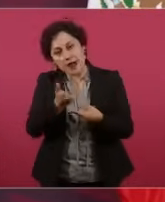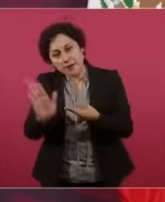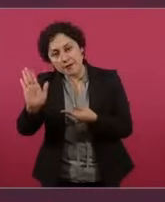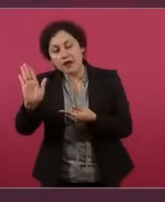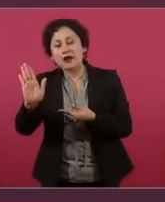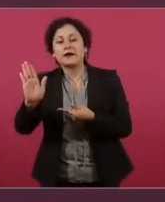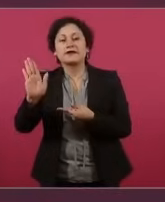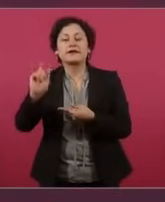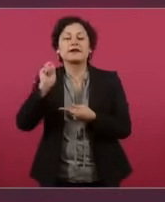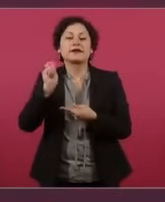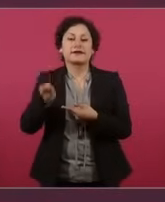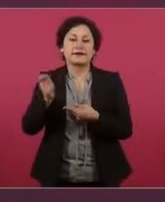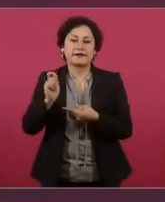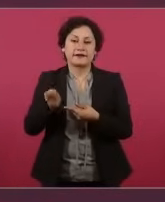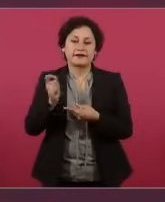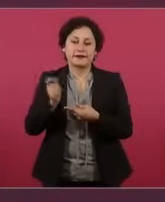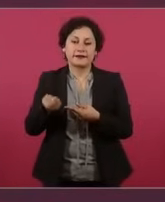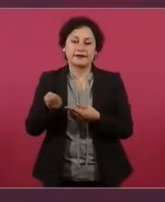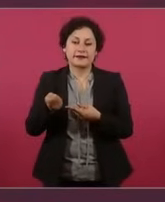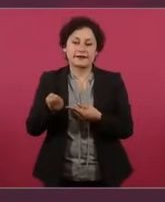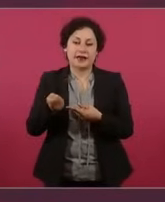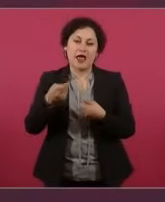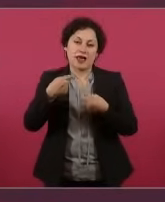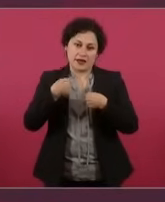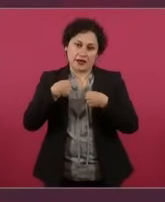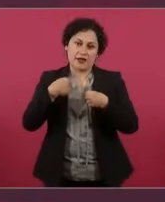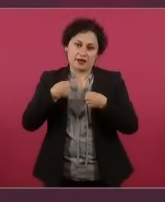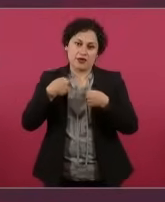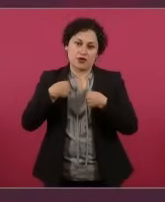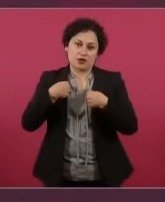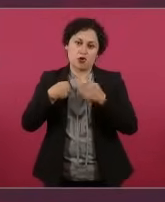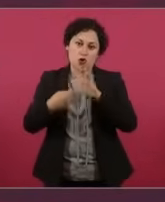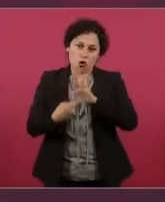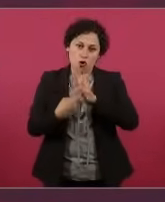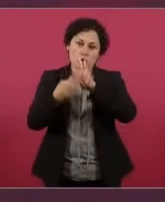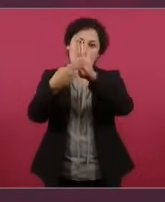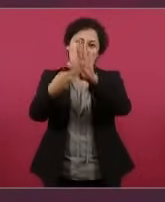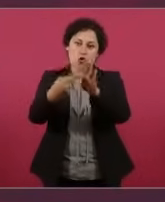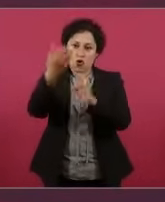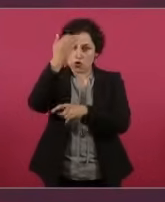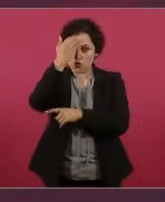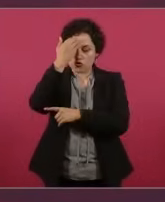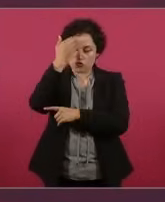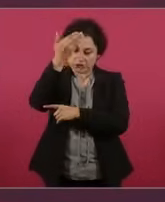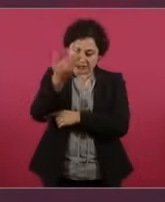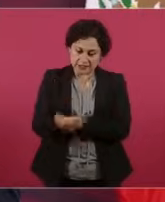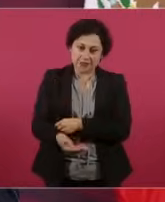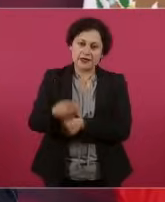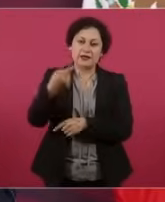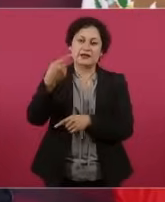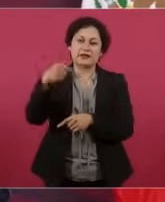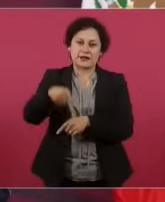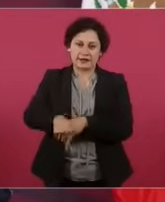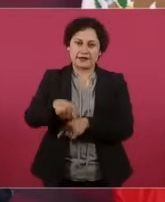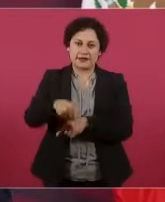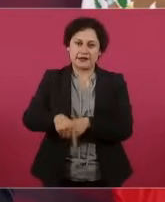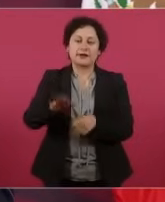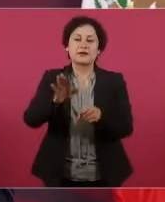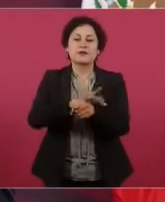que además la voy a dar a conocer aquí, porque si no, no se van a